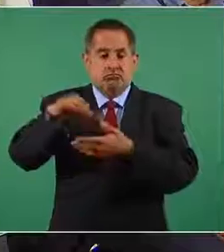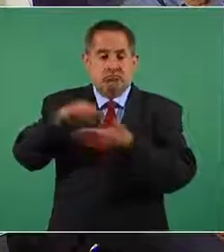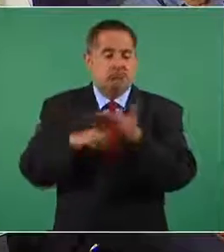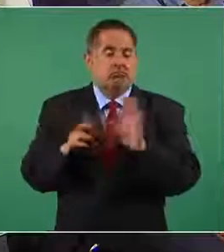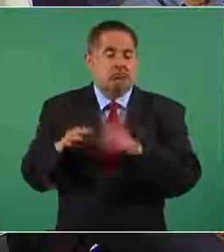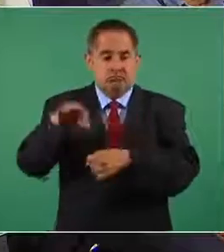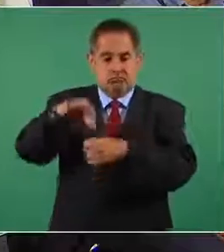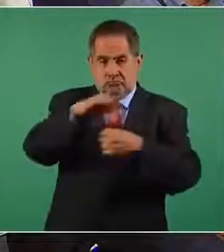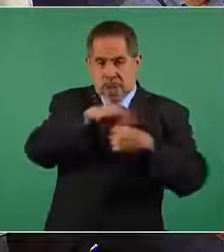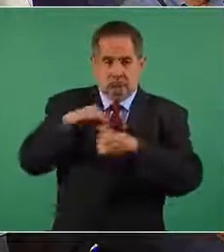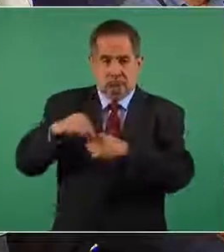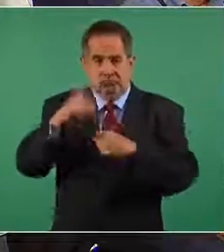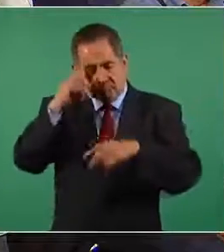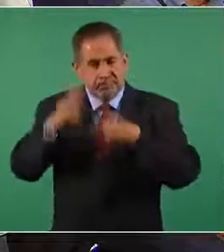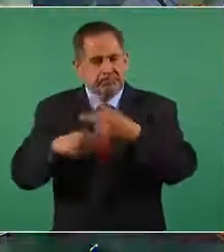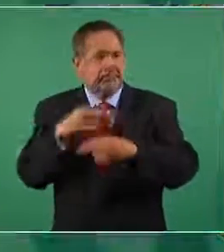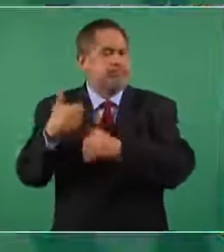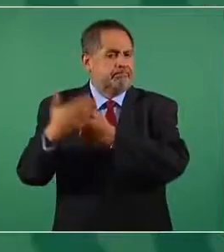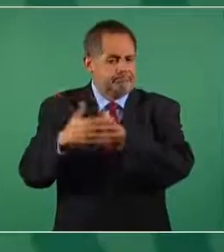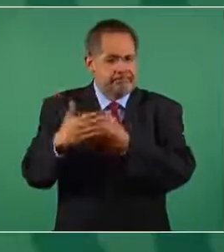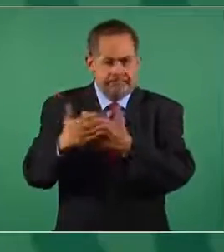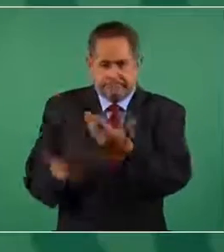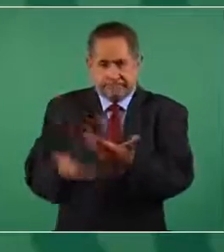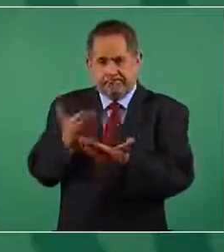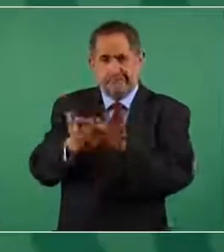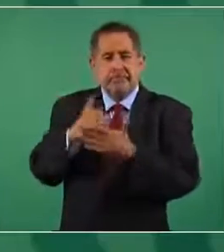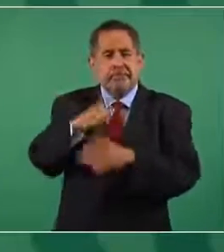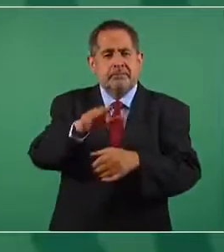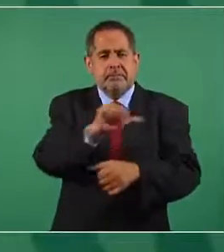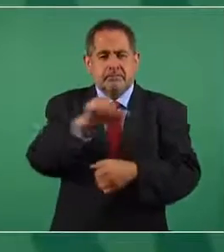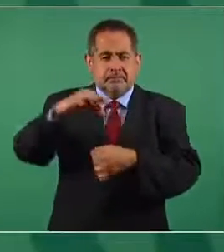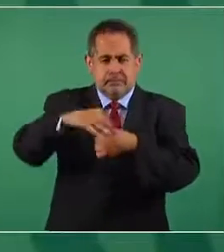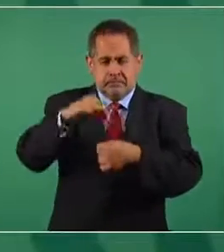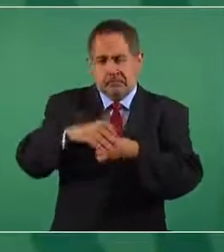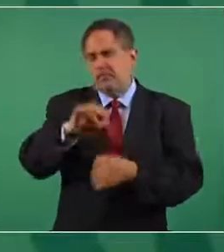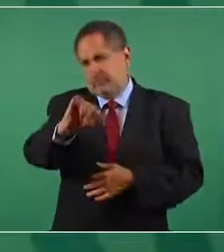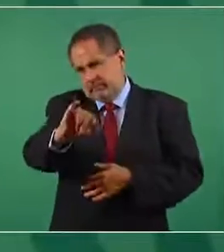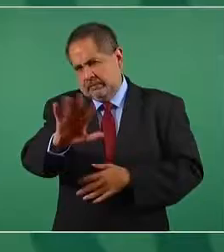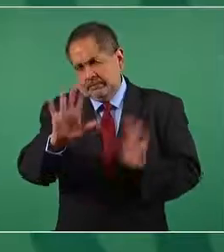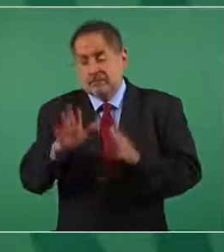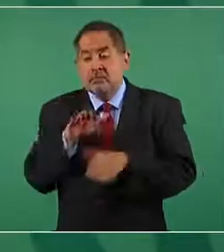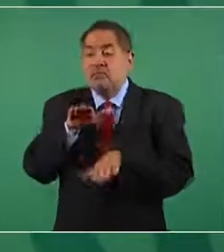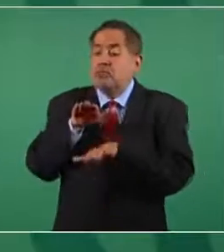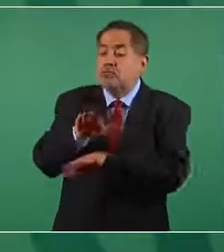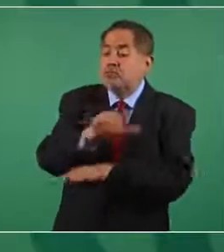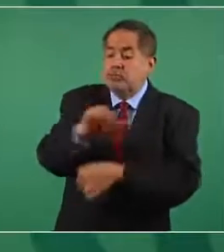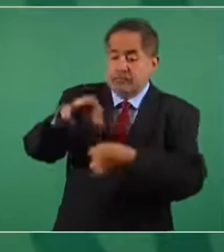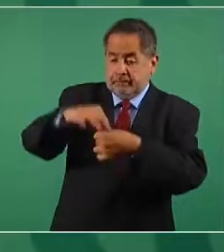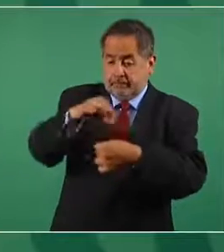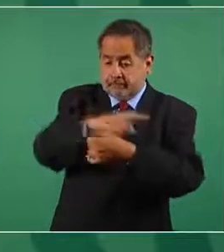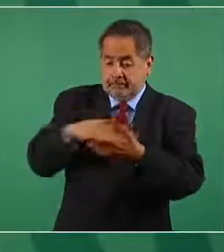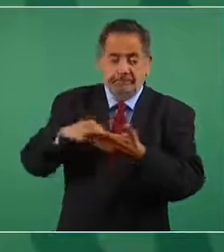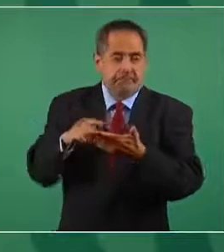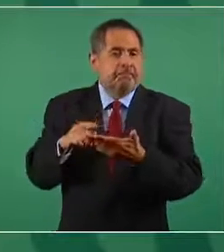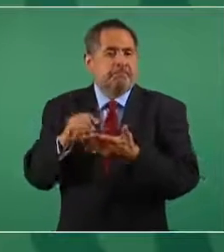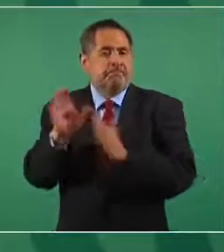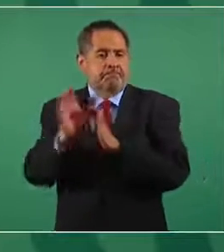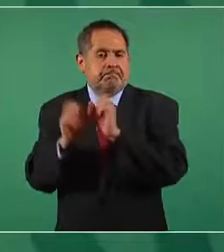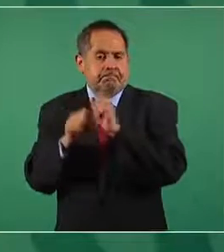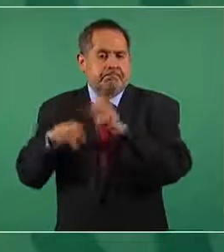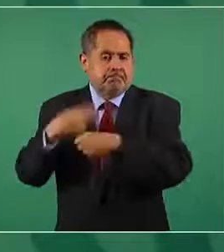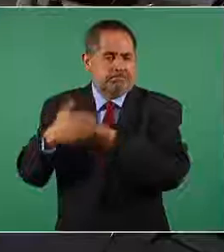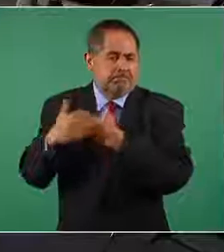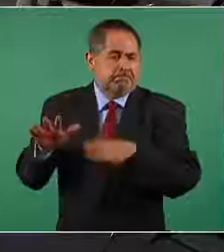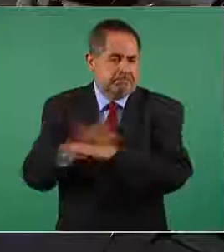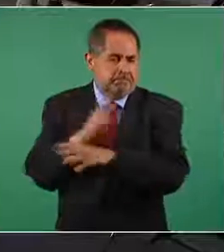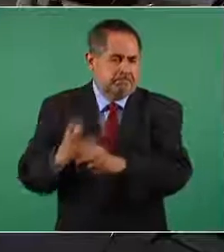sí, ya planteé de que voy a presentar una reforma, una iniciativa de reforma constitucional. Apenas